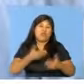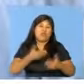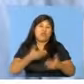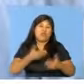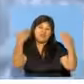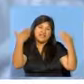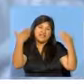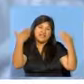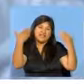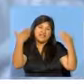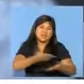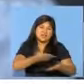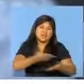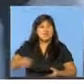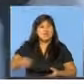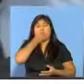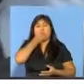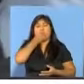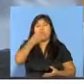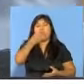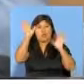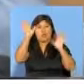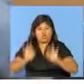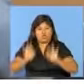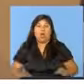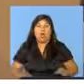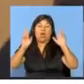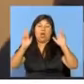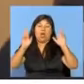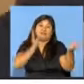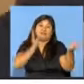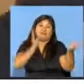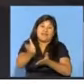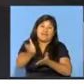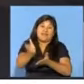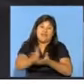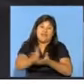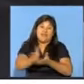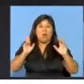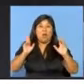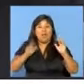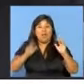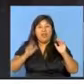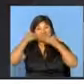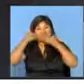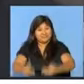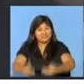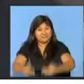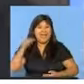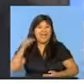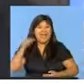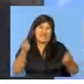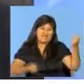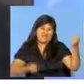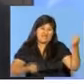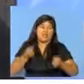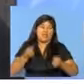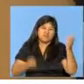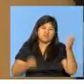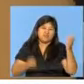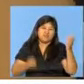este hermoso proyecto y ojalá que sigan y que tengamos un vehículo fabricado en jujuy para un futuro